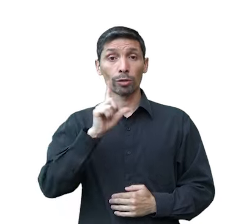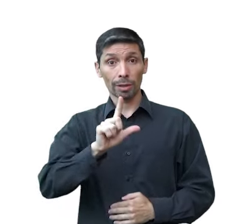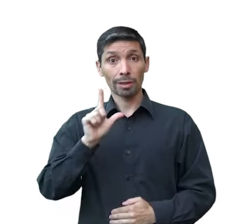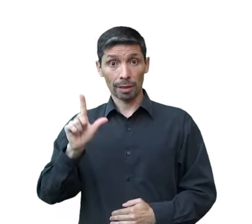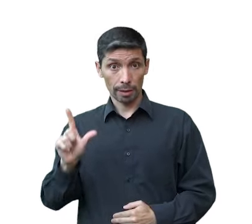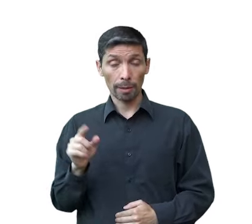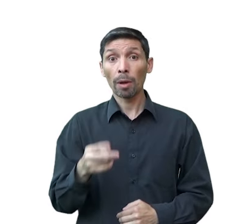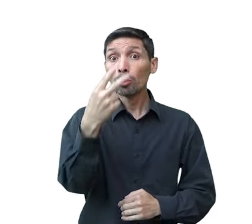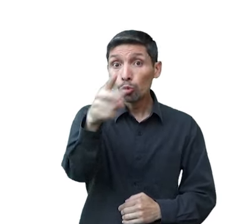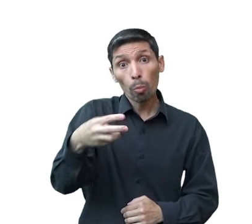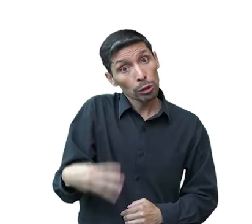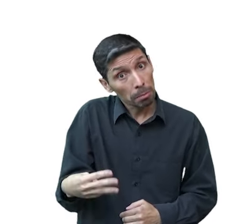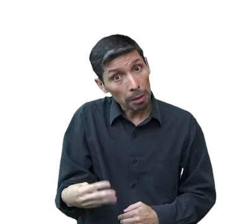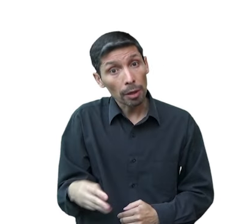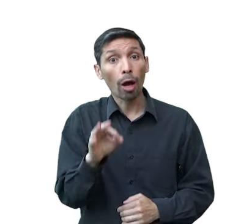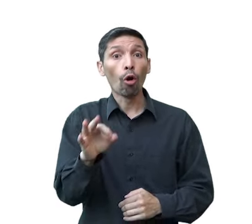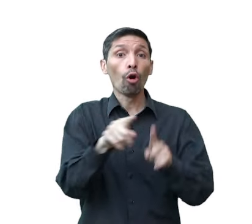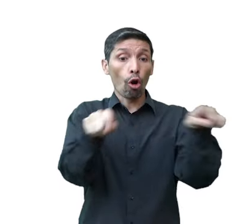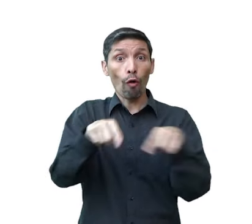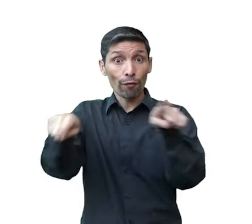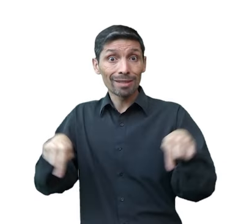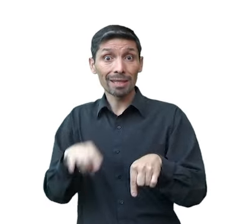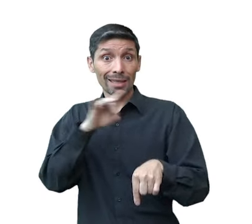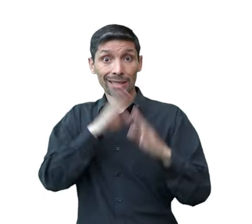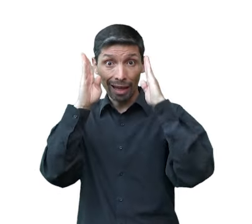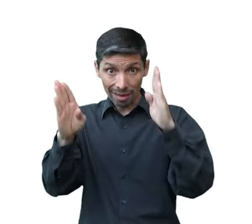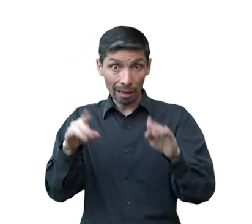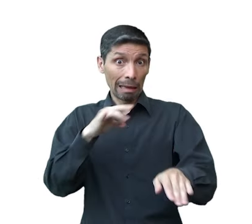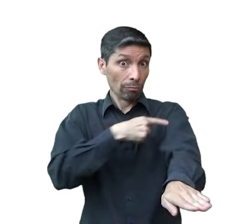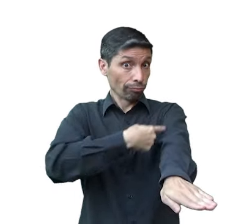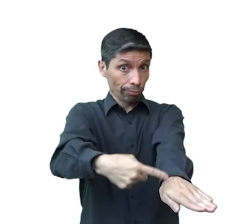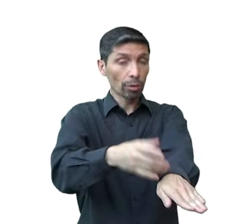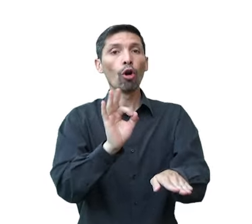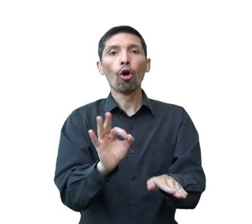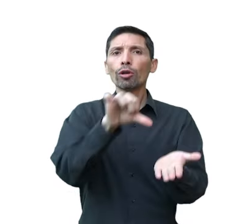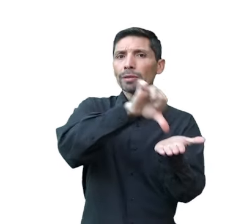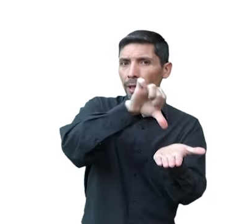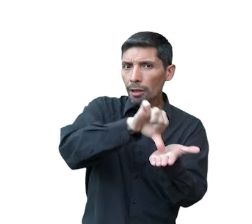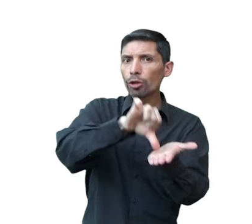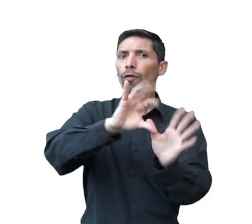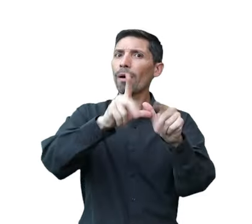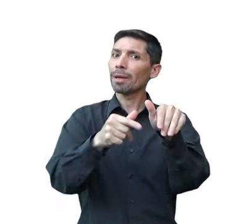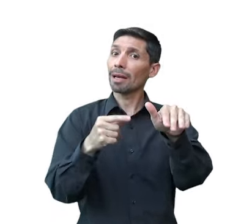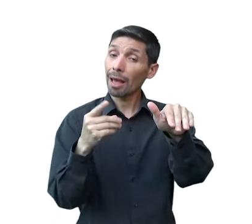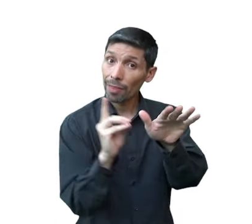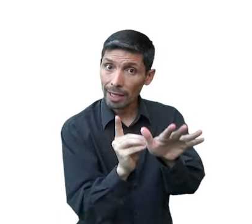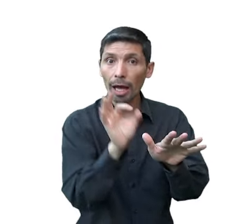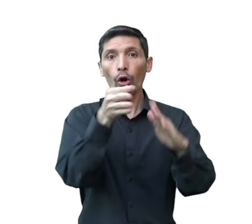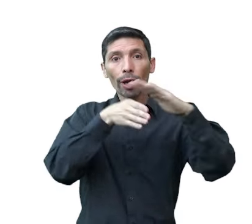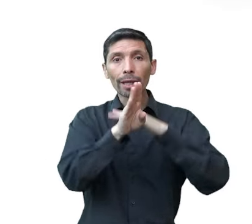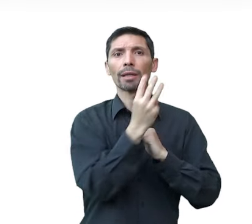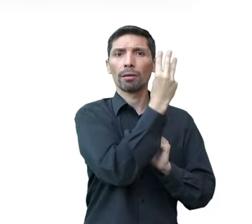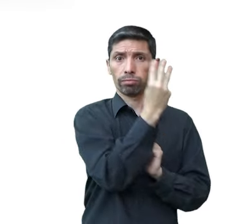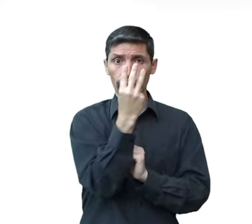800-104-777 en tu municipio, en todas las oficinas Chile Atiende del país, en los centros Familia Digital o ingresando al sitio web